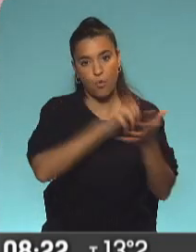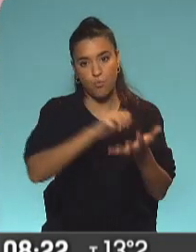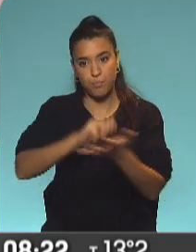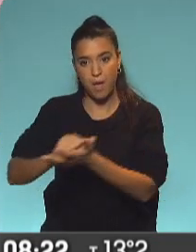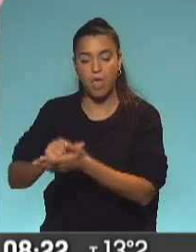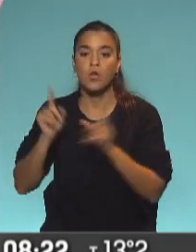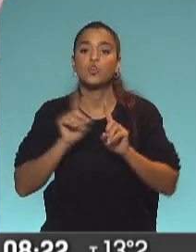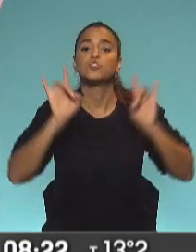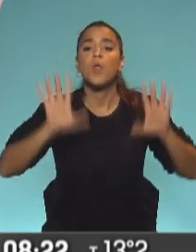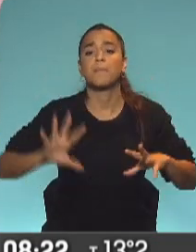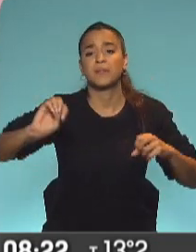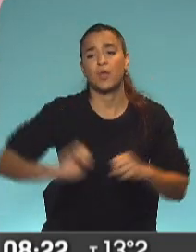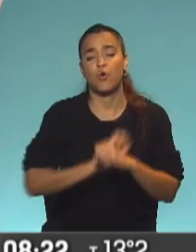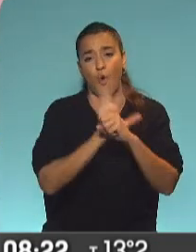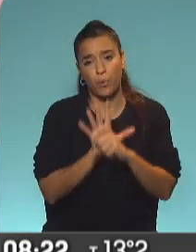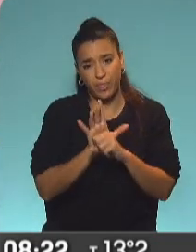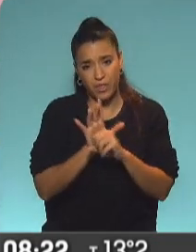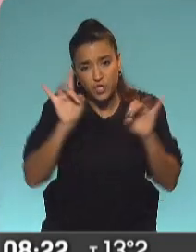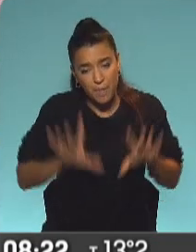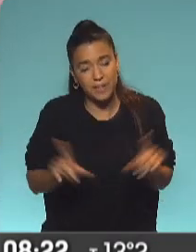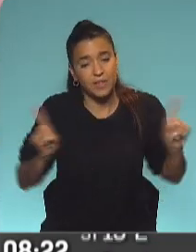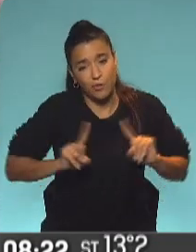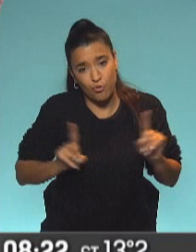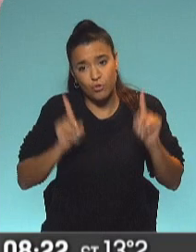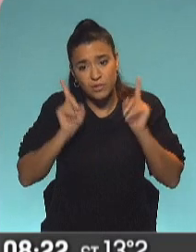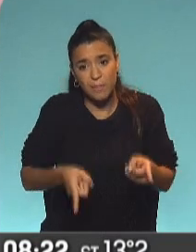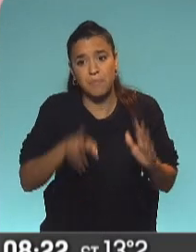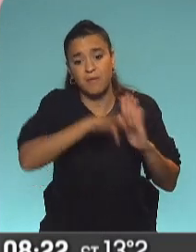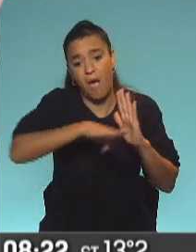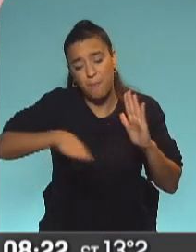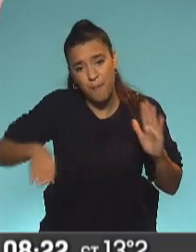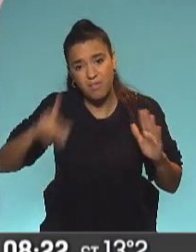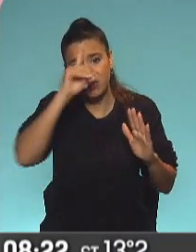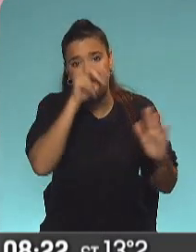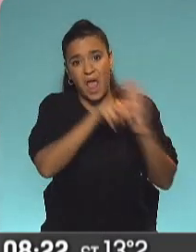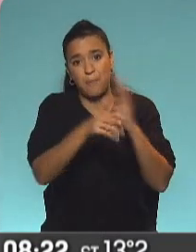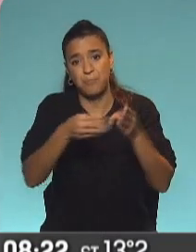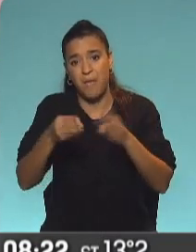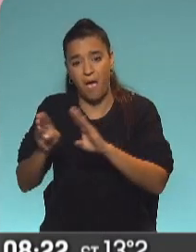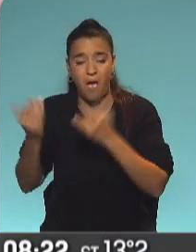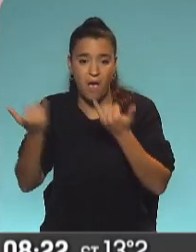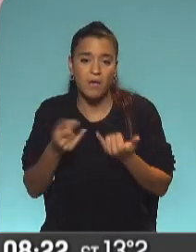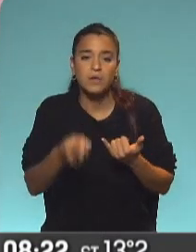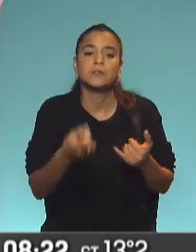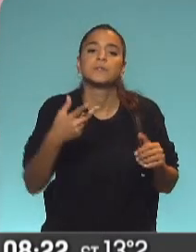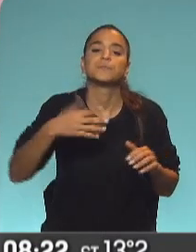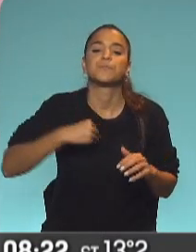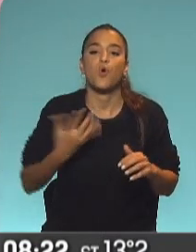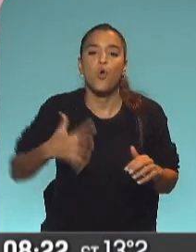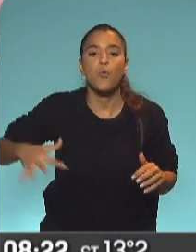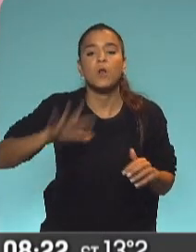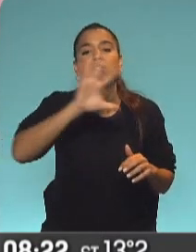no obviamente únicamente con casos de coronavirus, sino camas ocupadas en terapia intensiva. En el conurbano bonaerense es